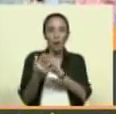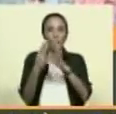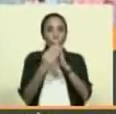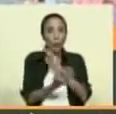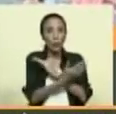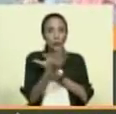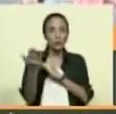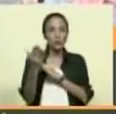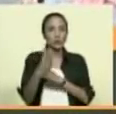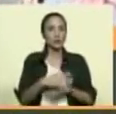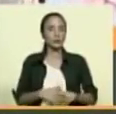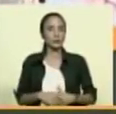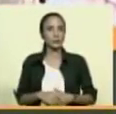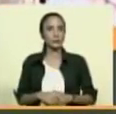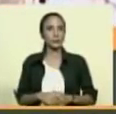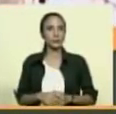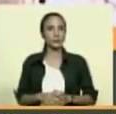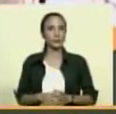tú, hombre.